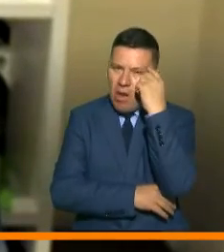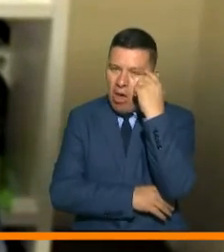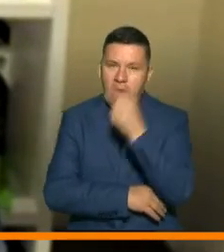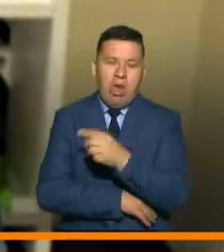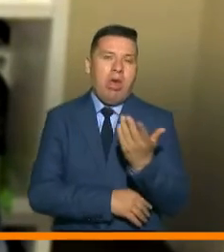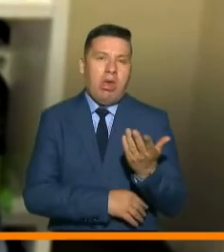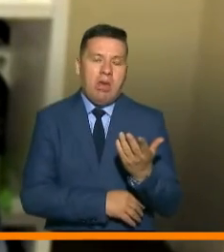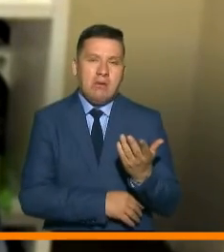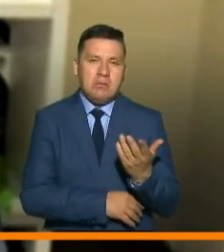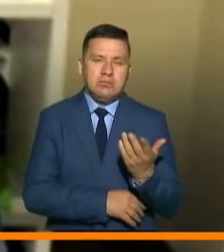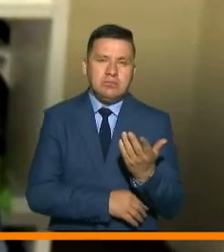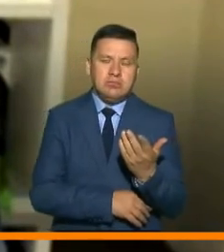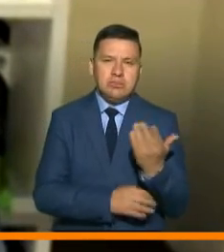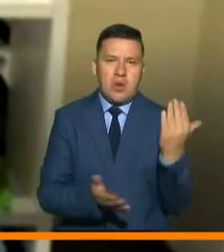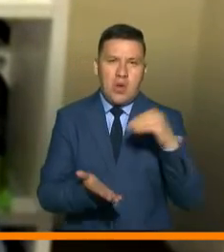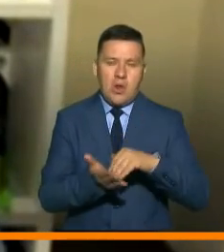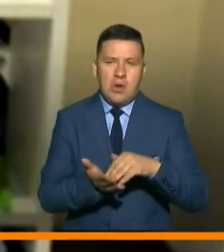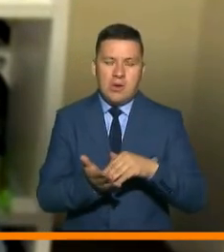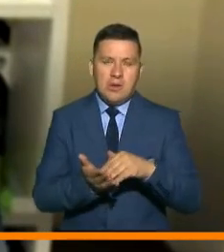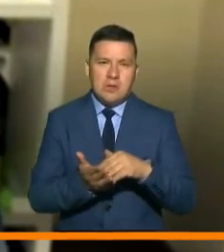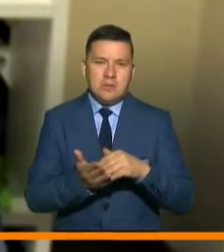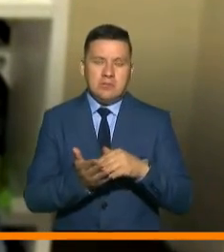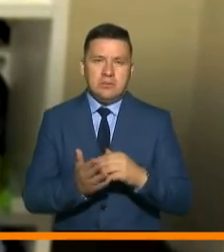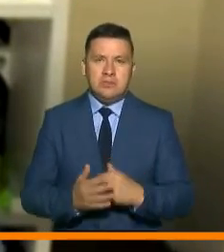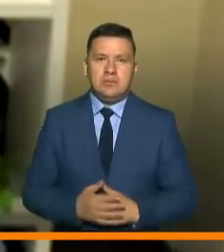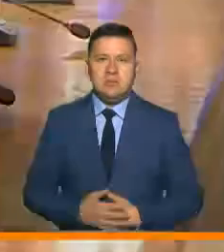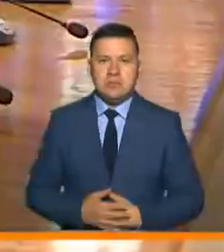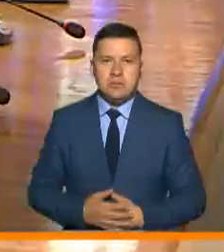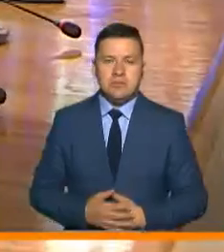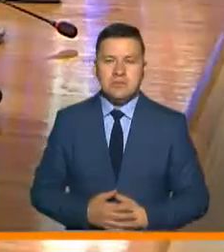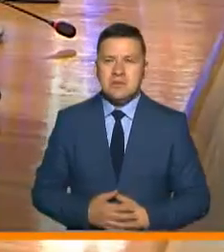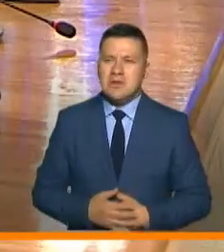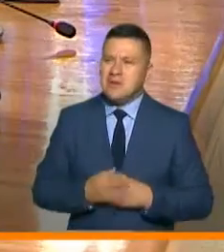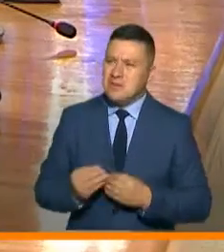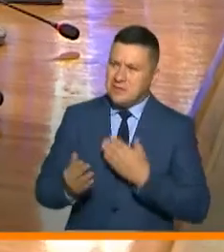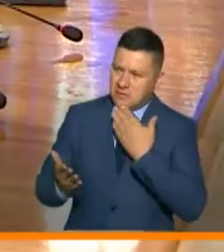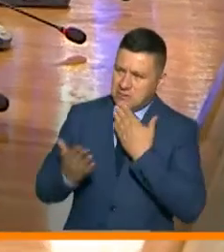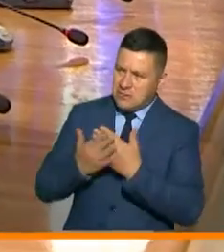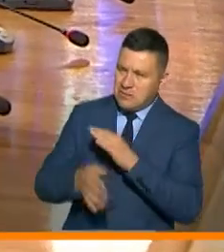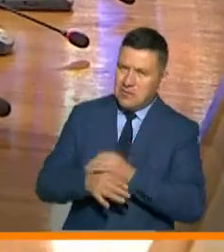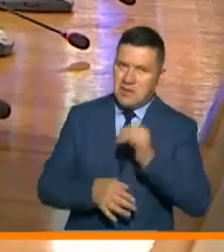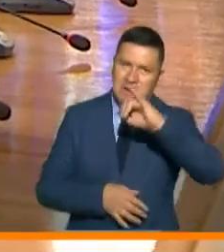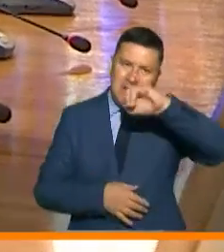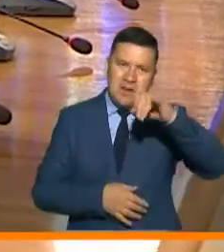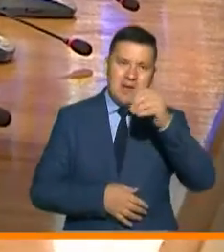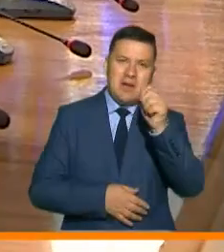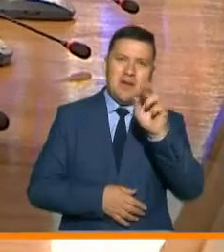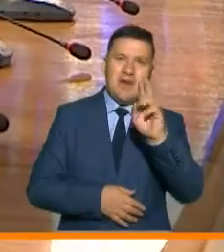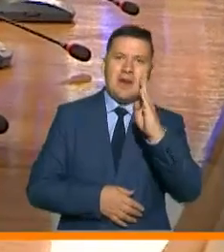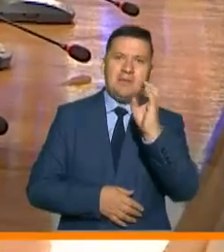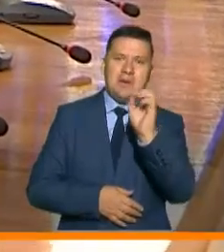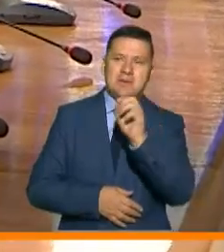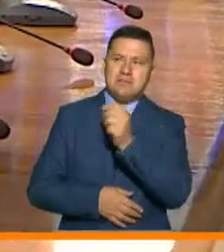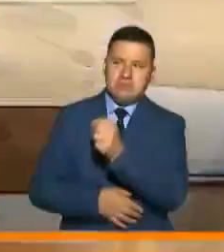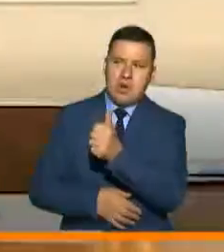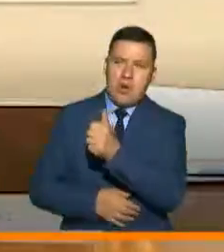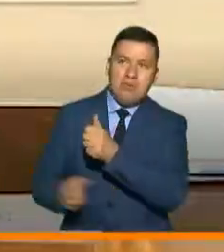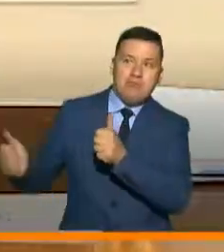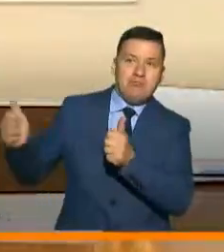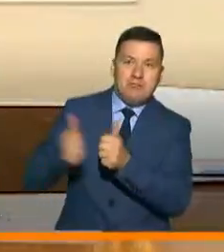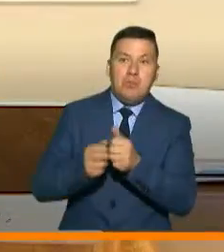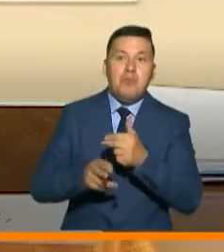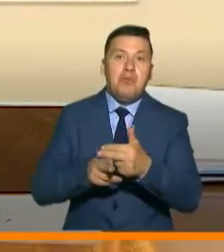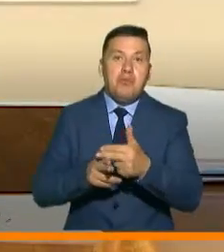tenga esta esta nueva variante circulando muchísimas gracias doctor y armas y esperamos tenerlo próximamente con